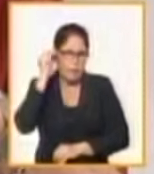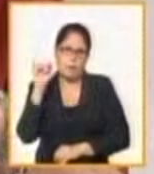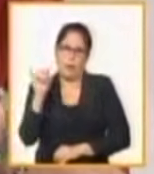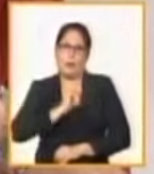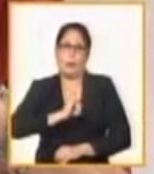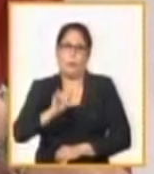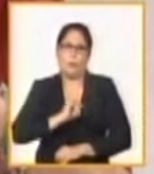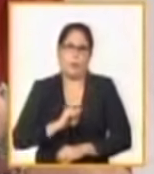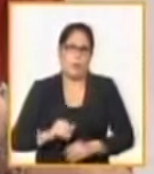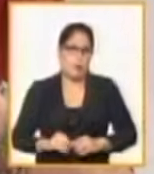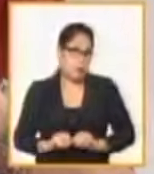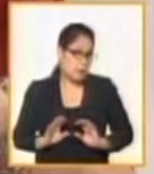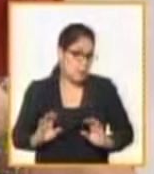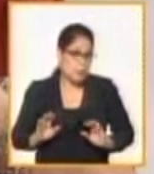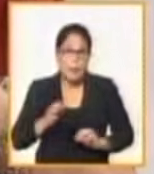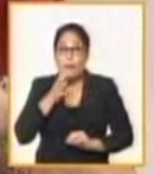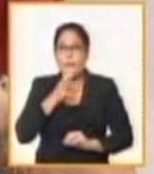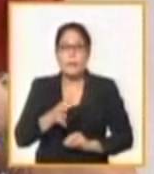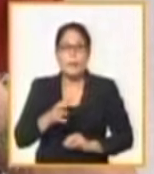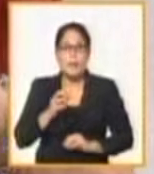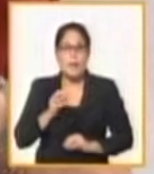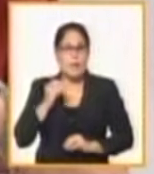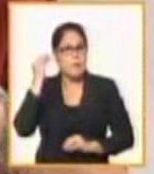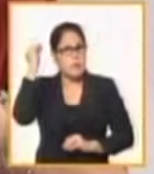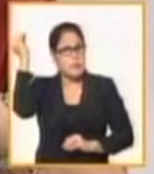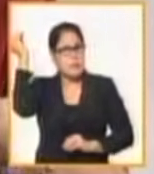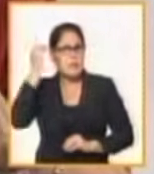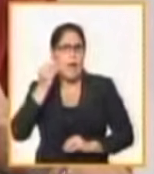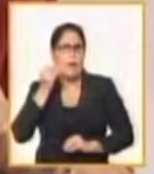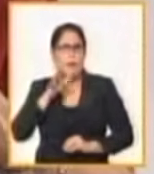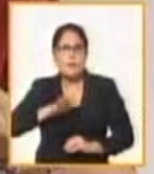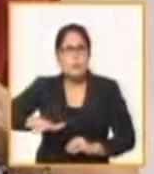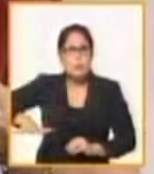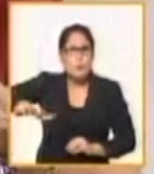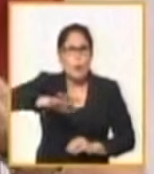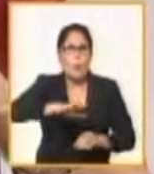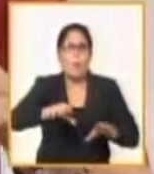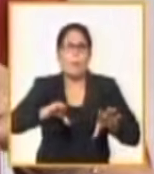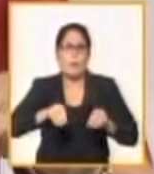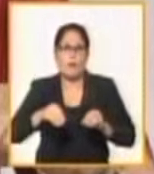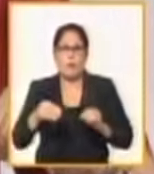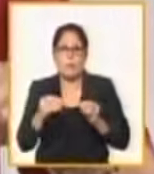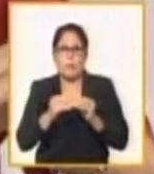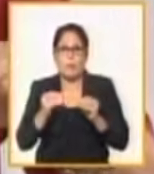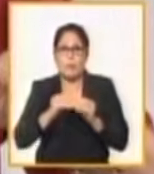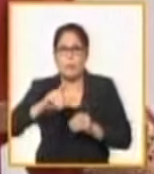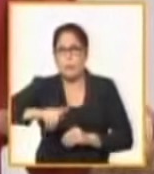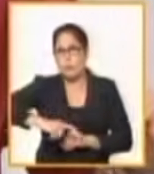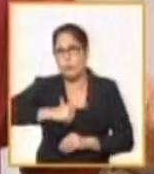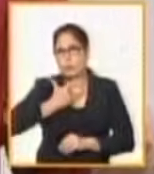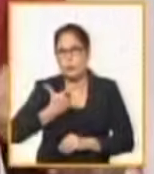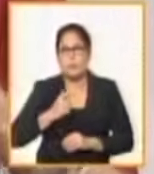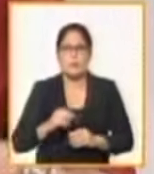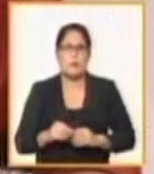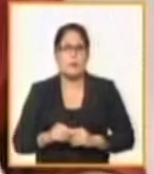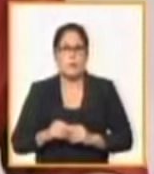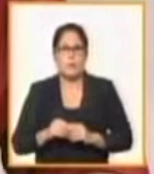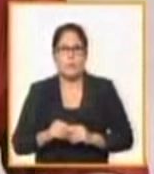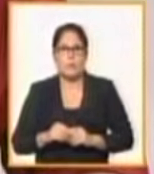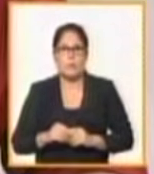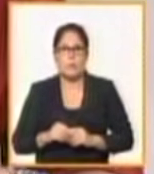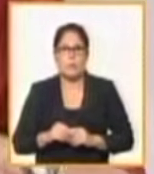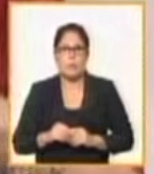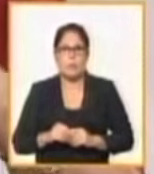alguna manera hizo que la transversalidad de la cultura se expusiera por todo el